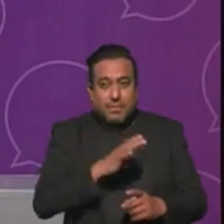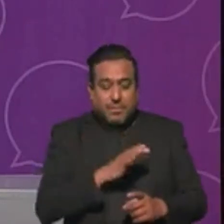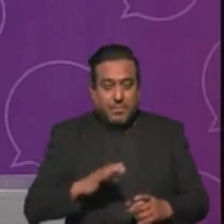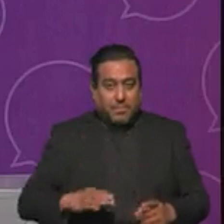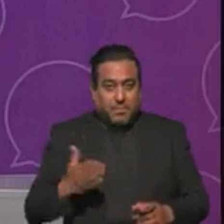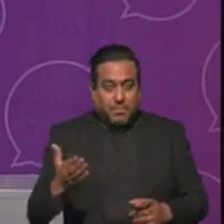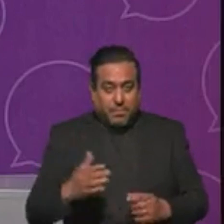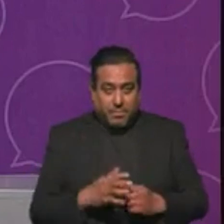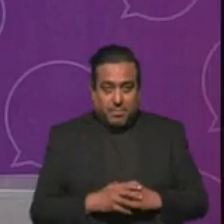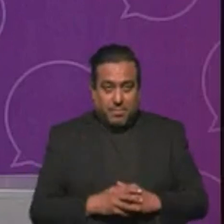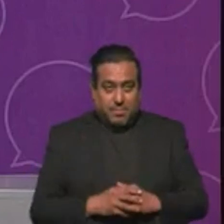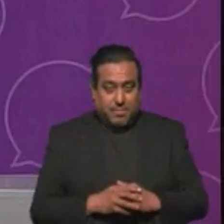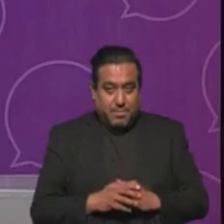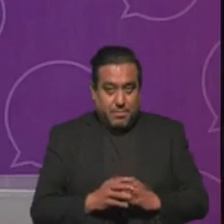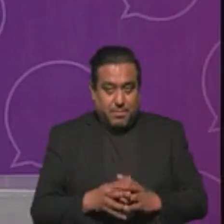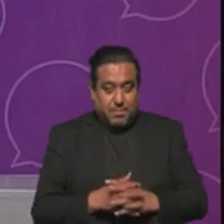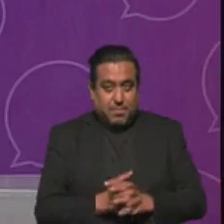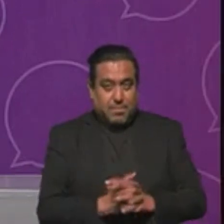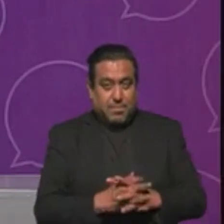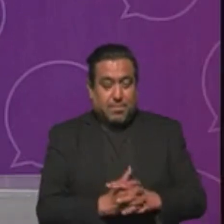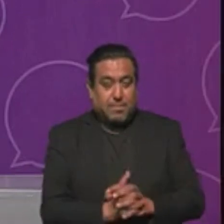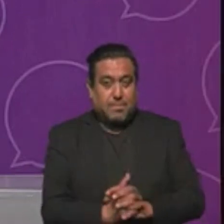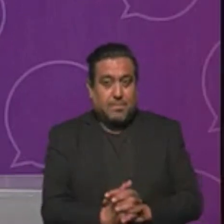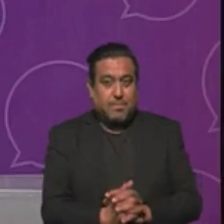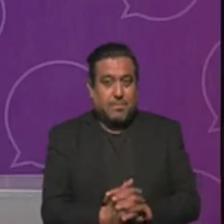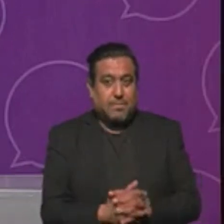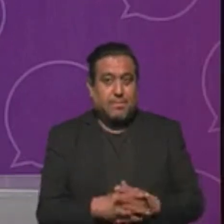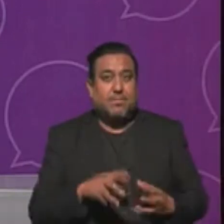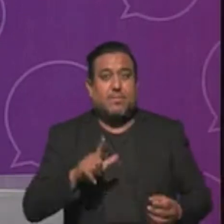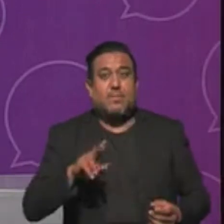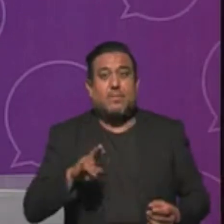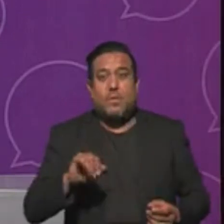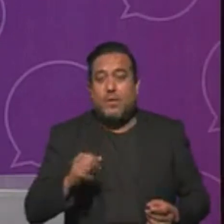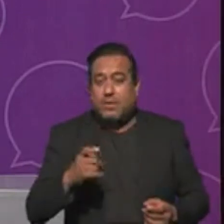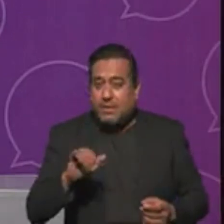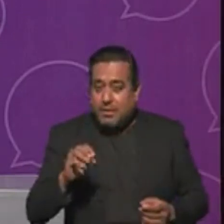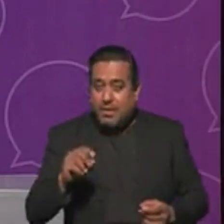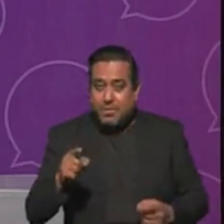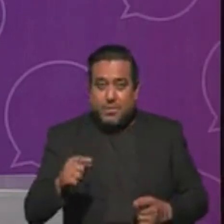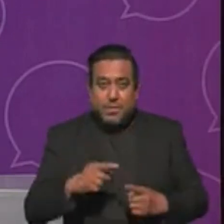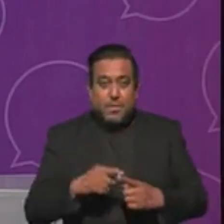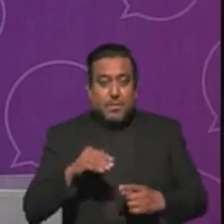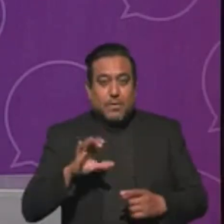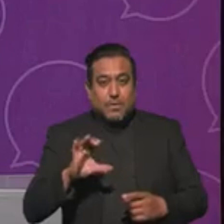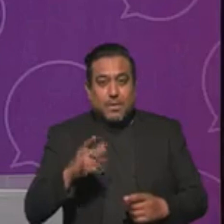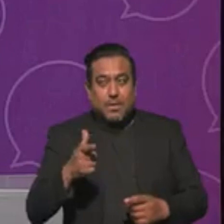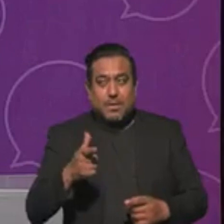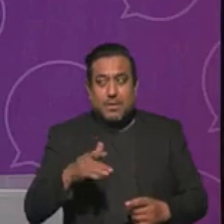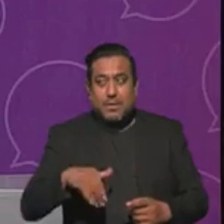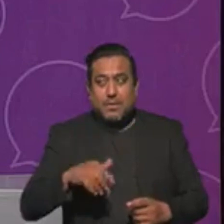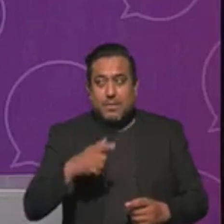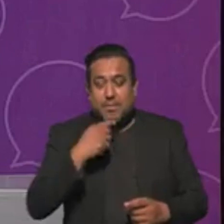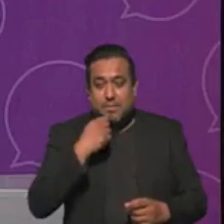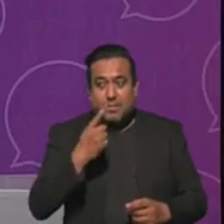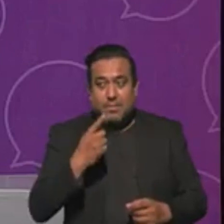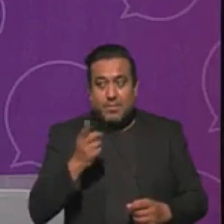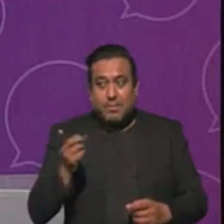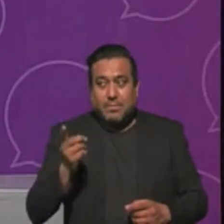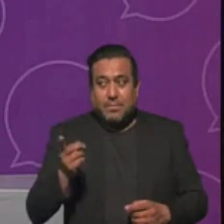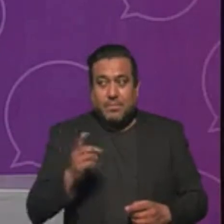verde va a hacer uso de su réplica el candidato Luis Guillermo Ortiz Alva de movimiento ciudadano a lo que acaba de mencionar el